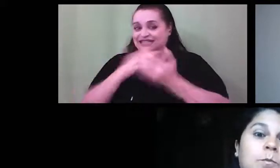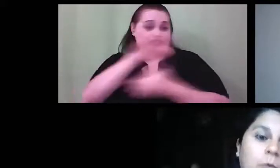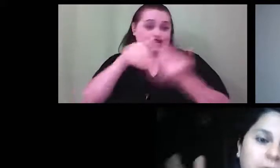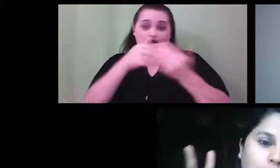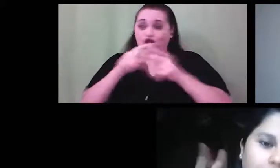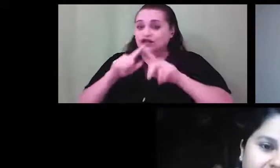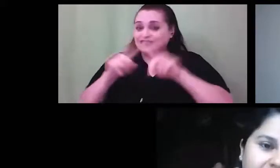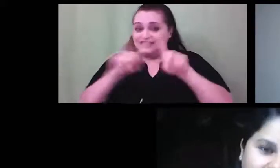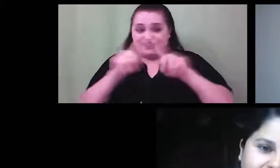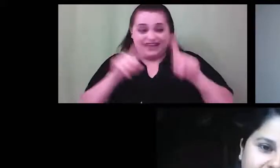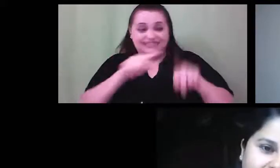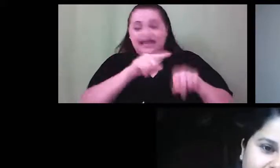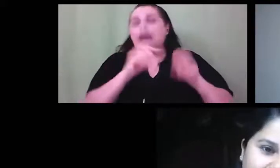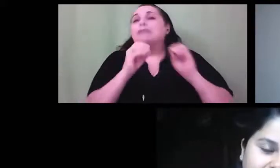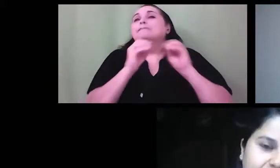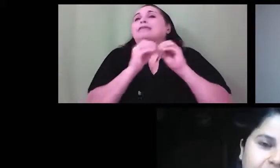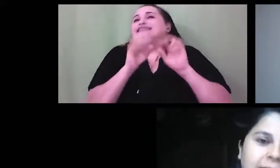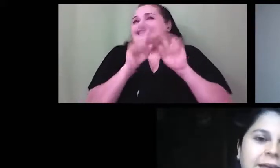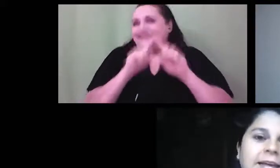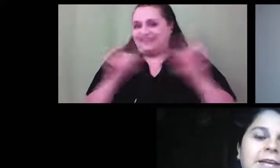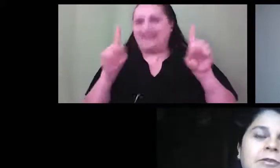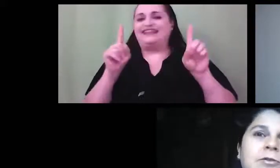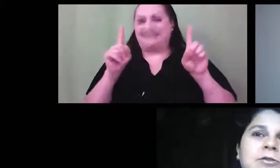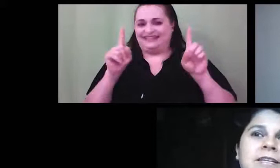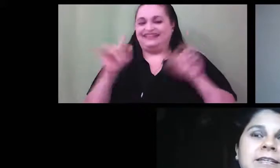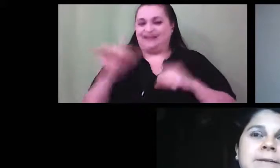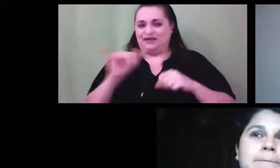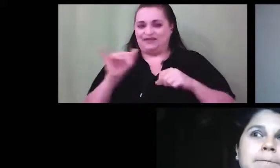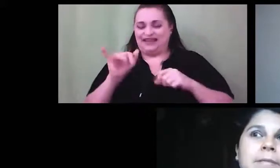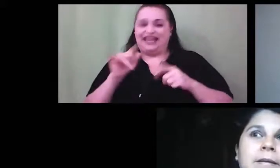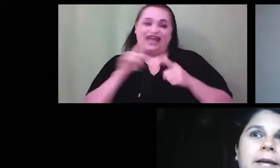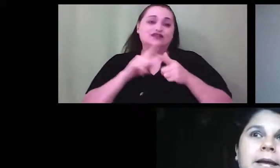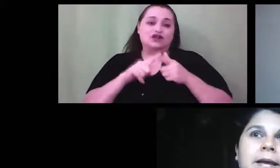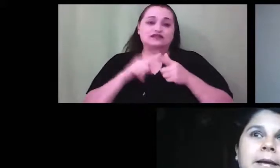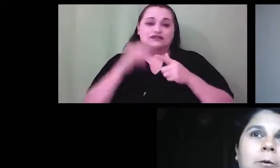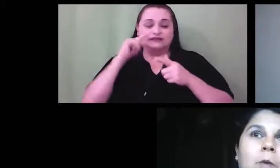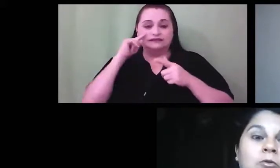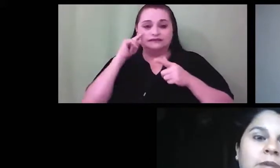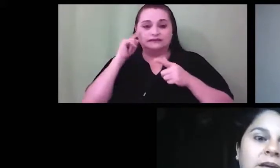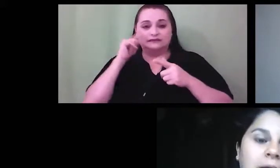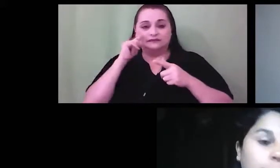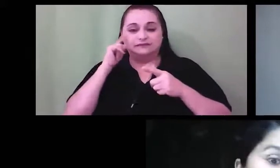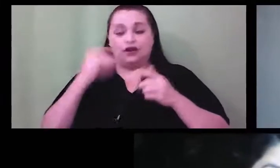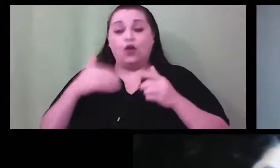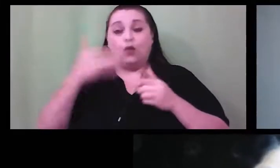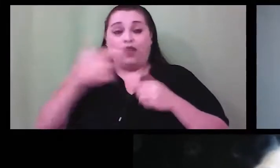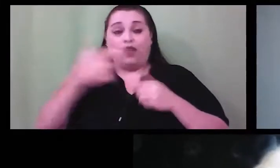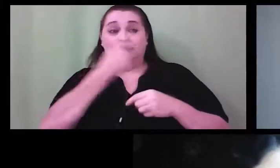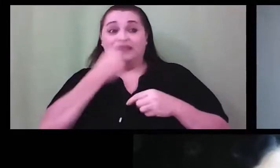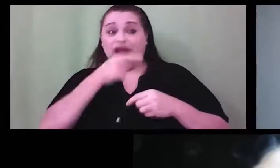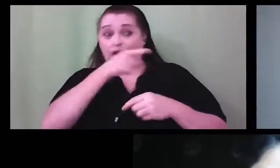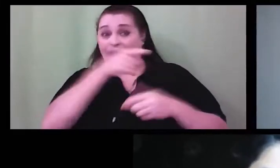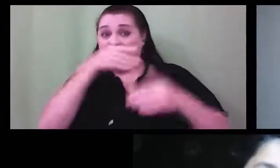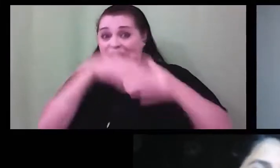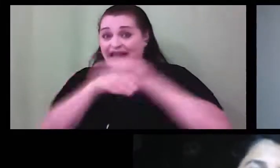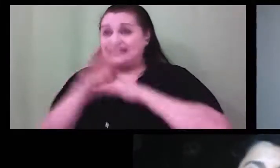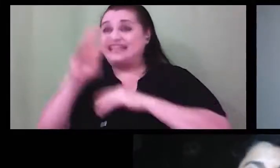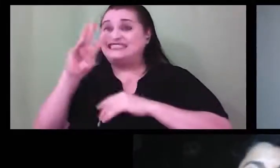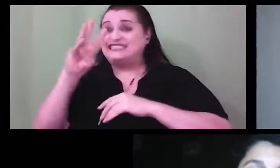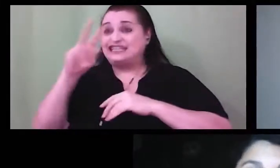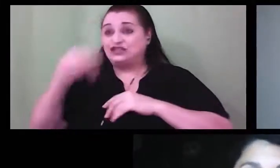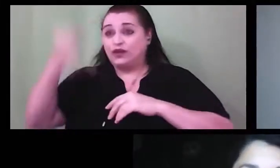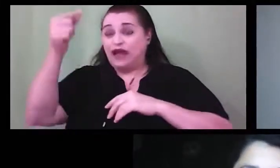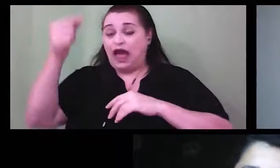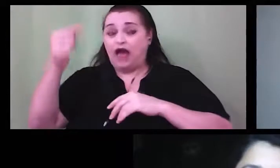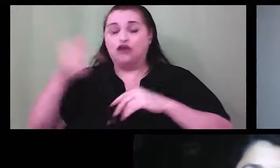es un poquito más diferente, ¿verdad? Entonces, cuando me dijeron, va a entrar a sexto grado, para mí